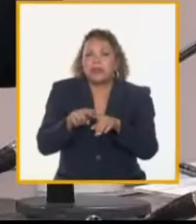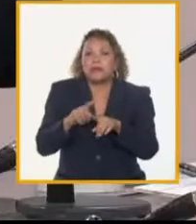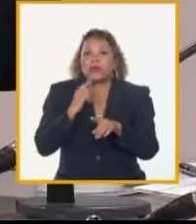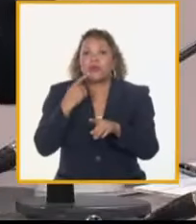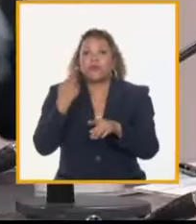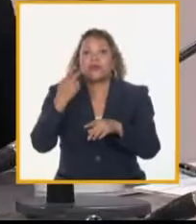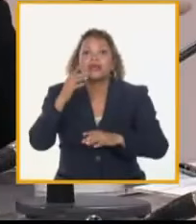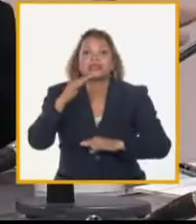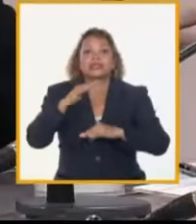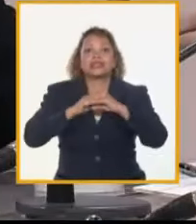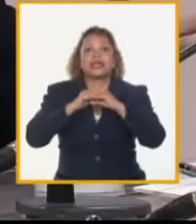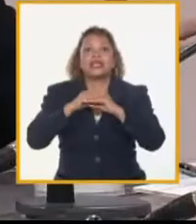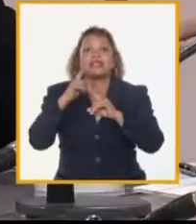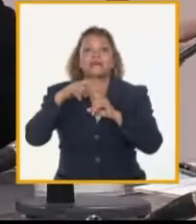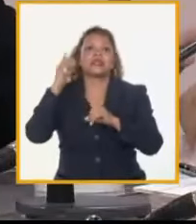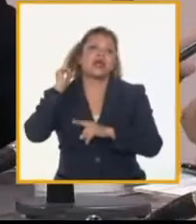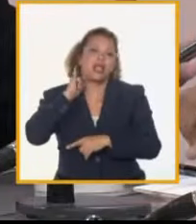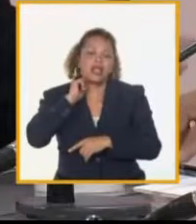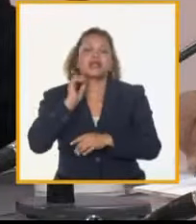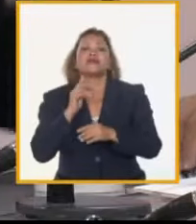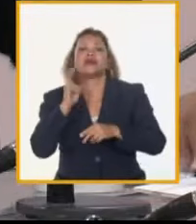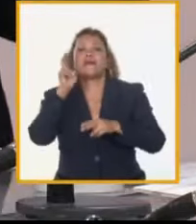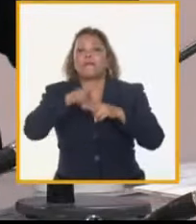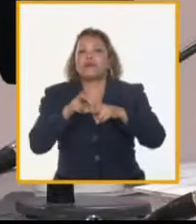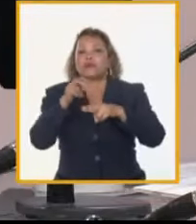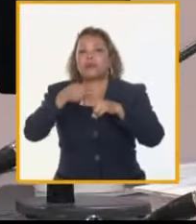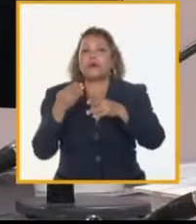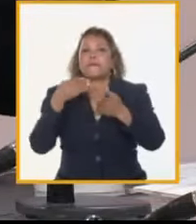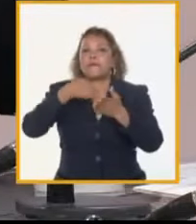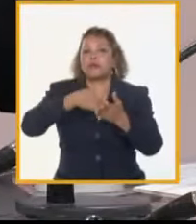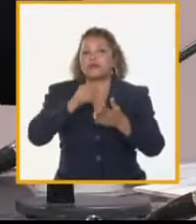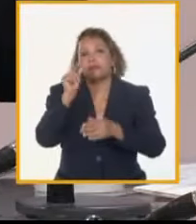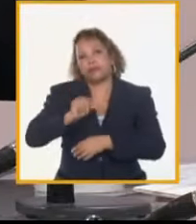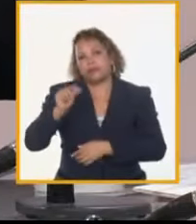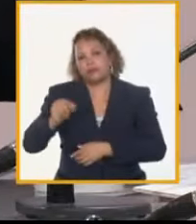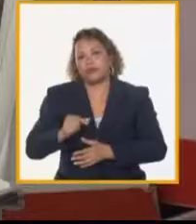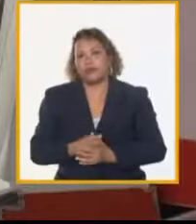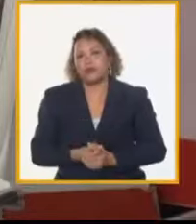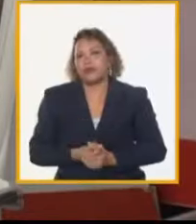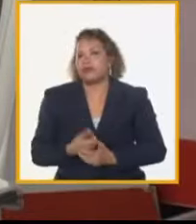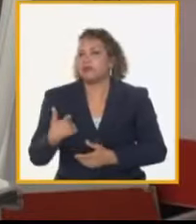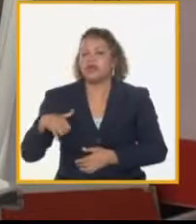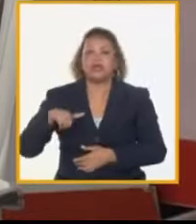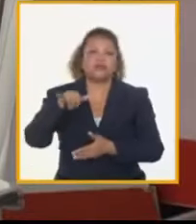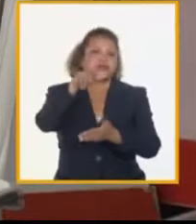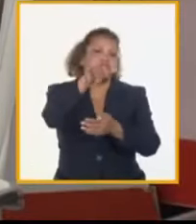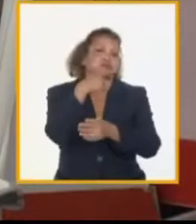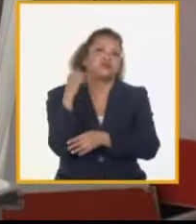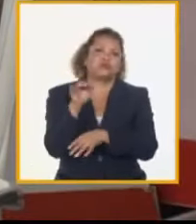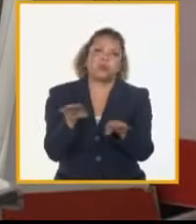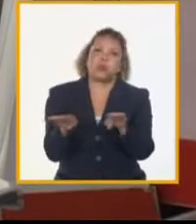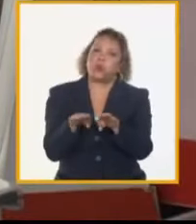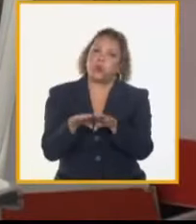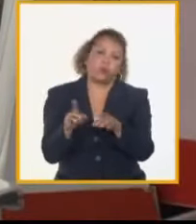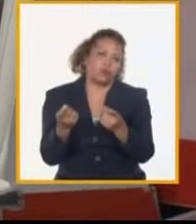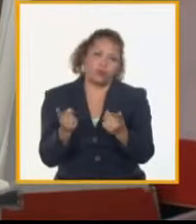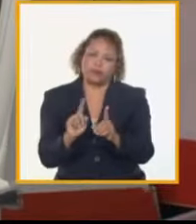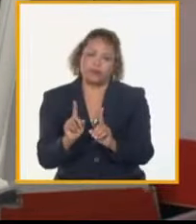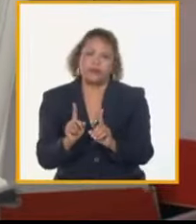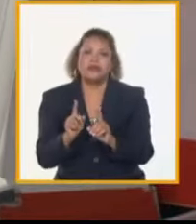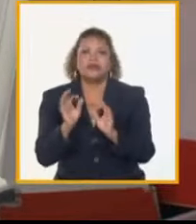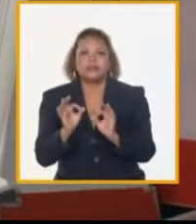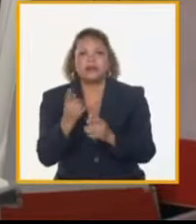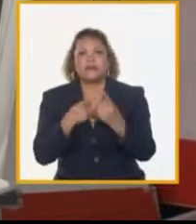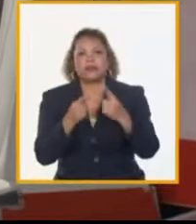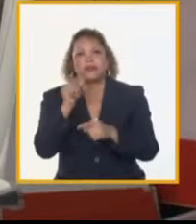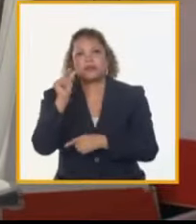en la terminal de última hora, ¿no? Claro. No es que se vayan. No es que salgan vacías. Había una de las preguntas que hablaba de cuál era